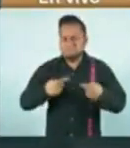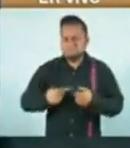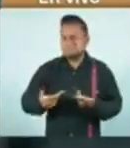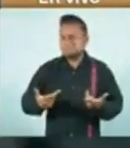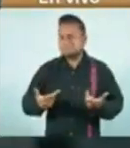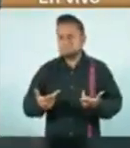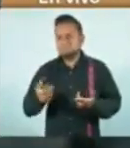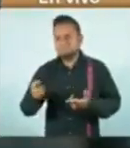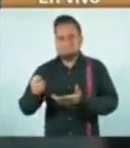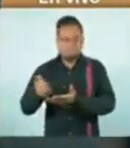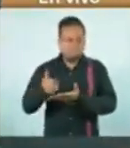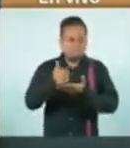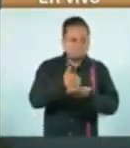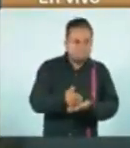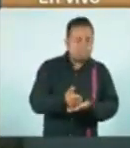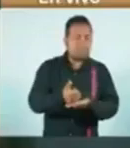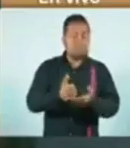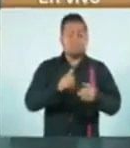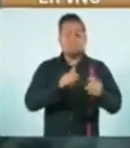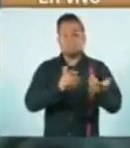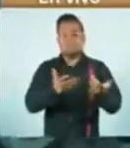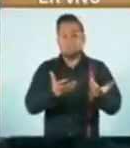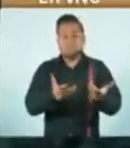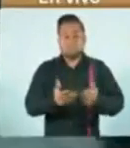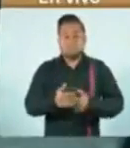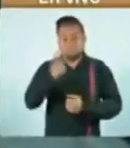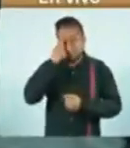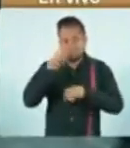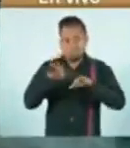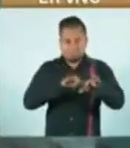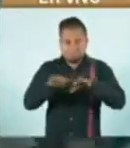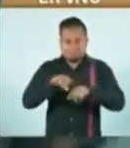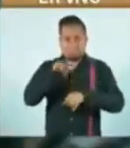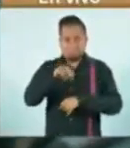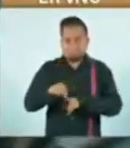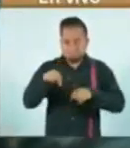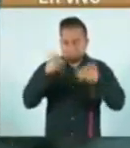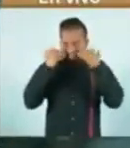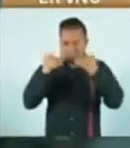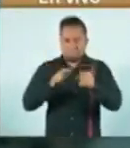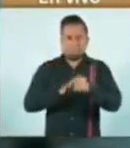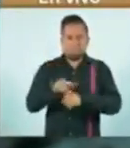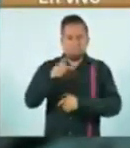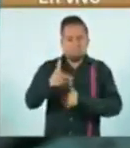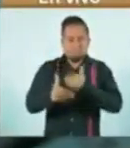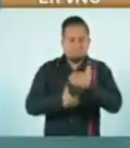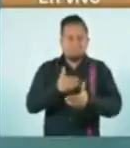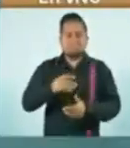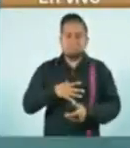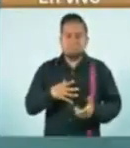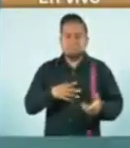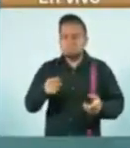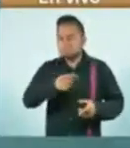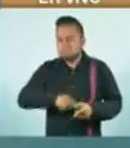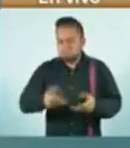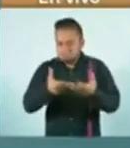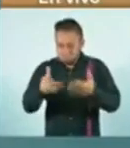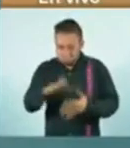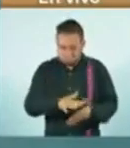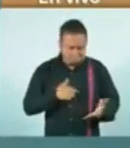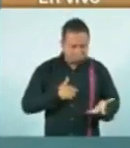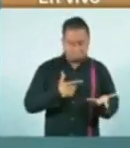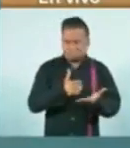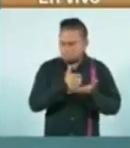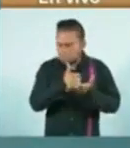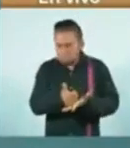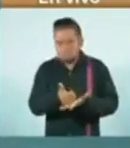pero tiene muy pocos elementos o recursos con cuales trabajarla. Y aquí lo que vemos es que hay una ocupación de la tierra. Y bueno, y obviamente